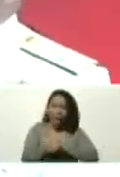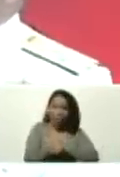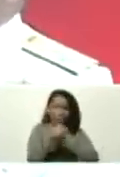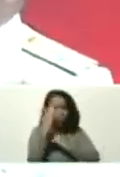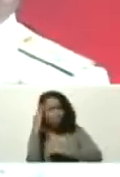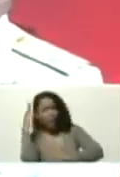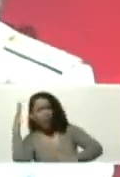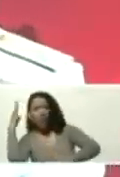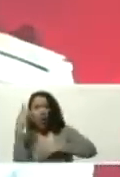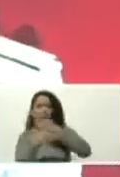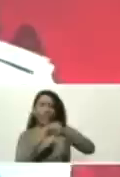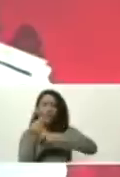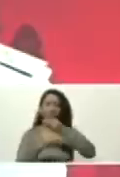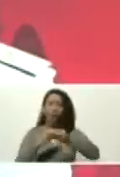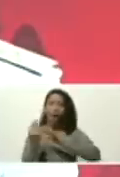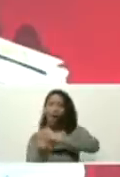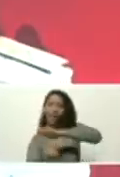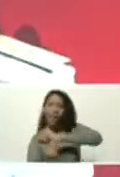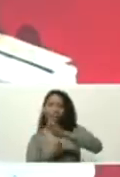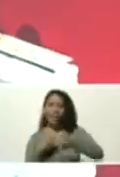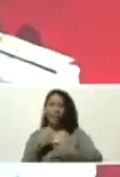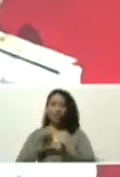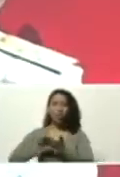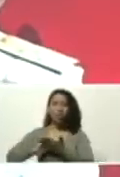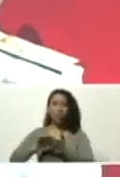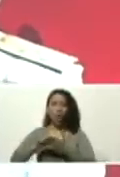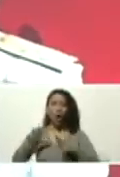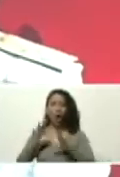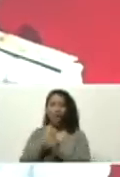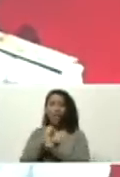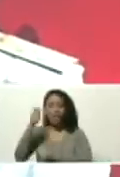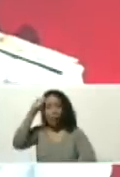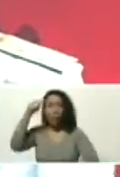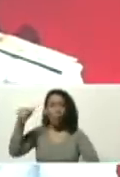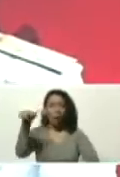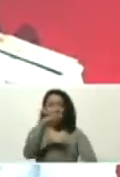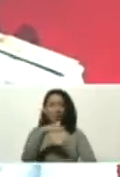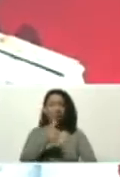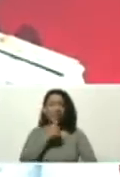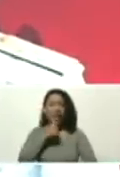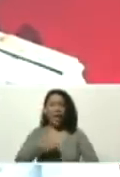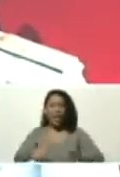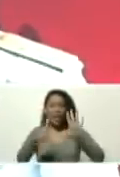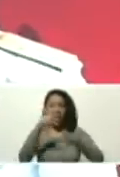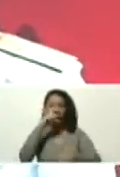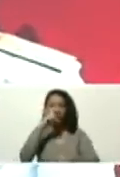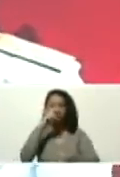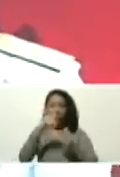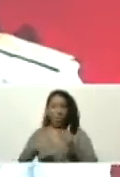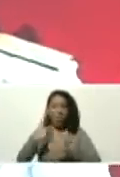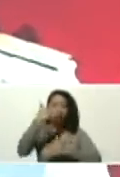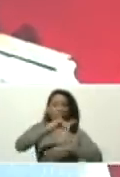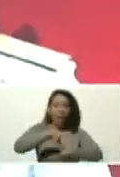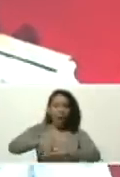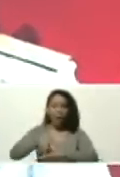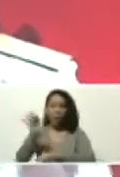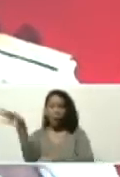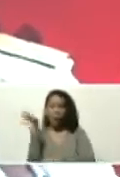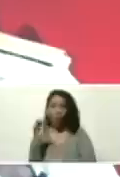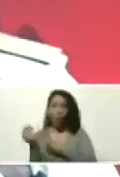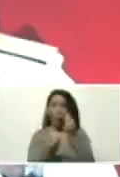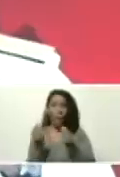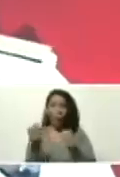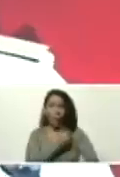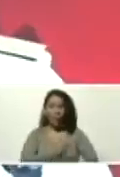bases para recuperar la confianza del pueblo, quien 6 años más tarde lo eligió como